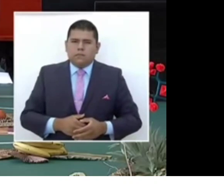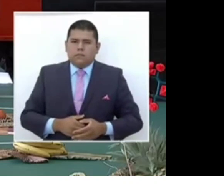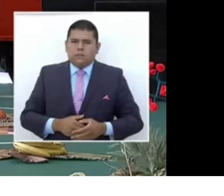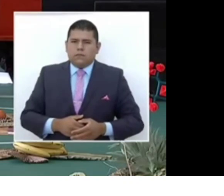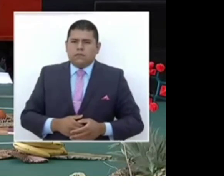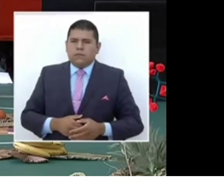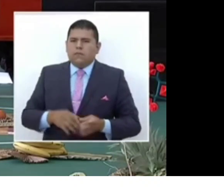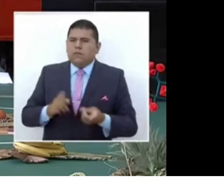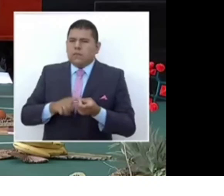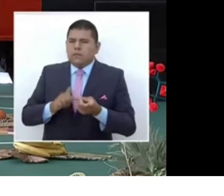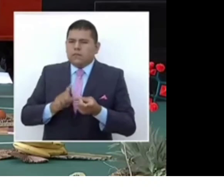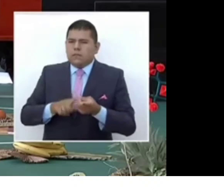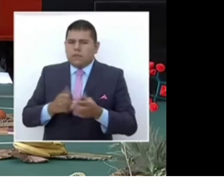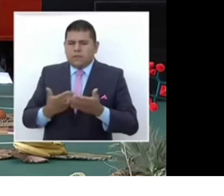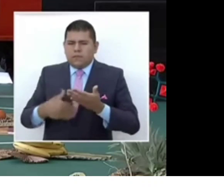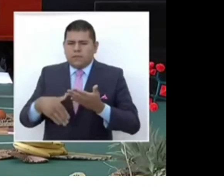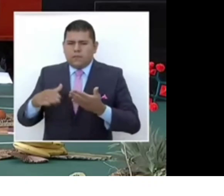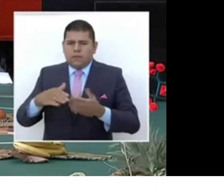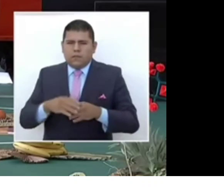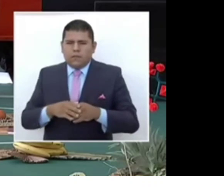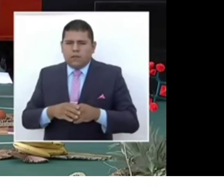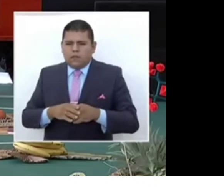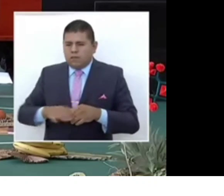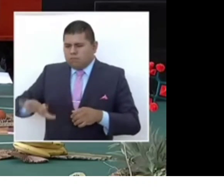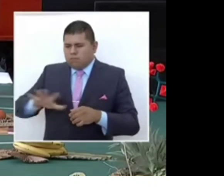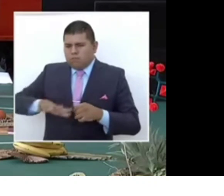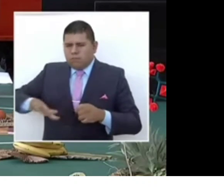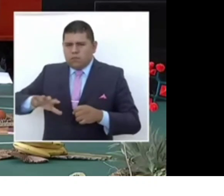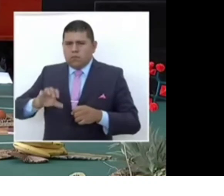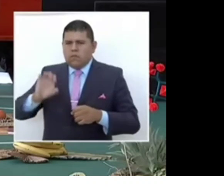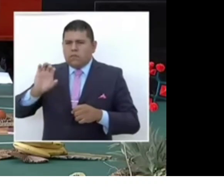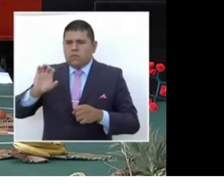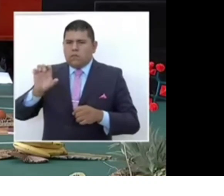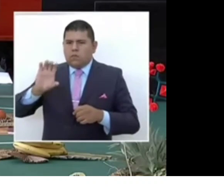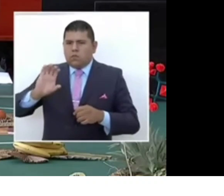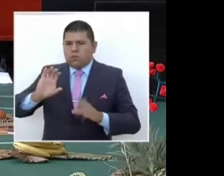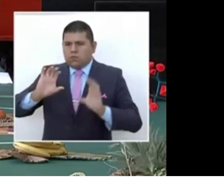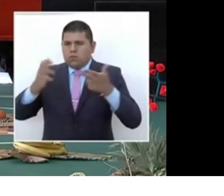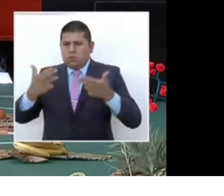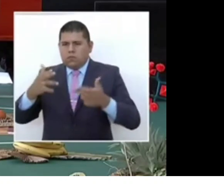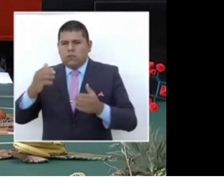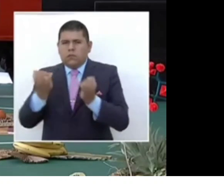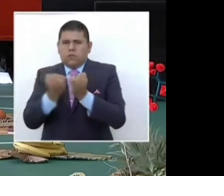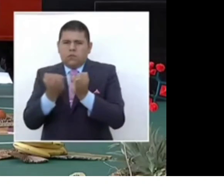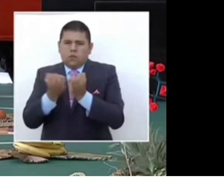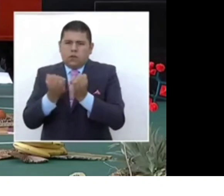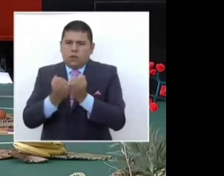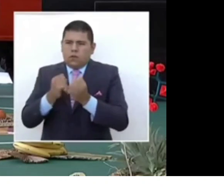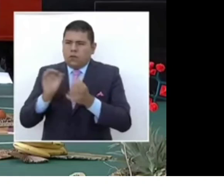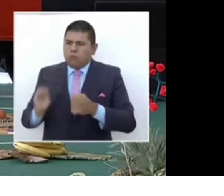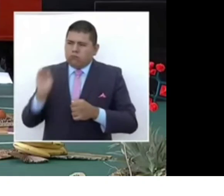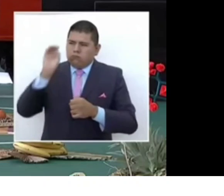lo que tiene que ver con Chetumal y